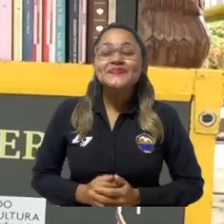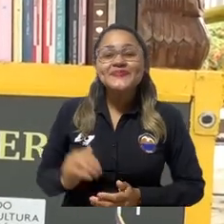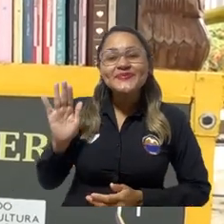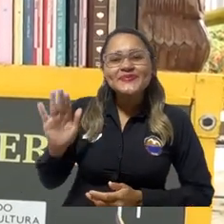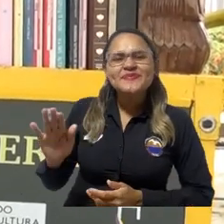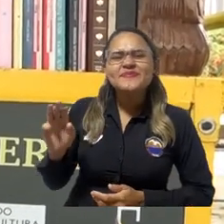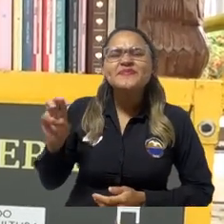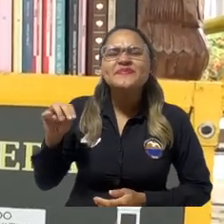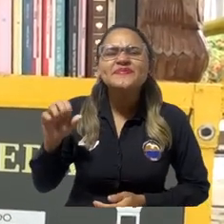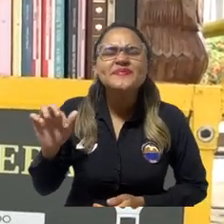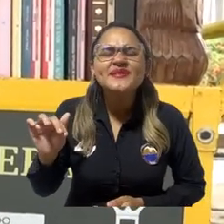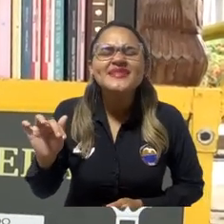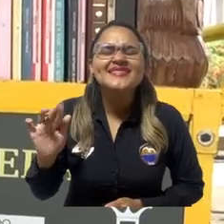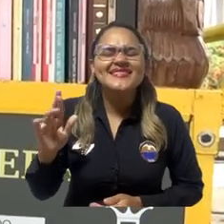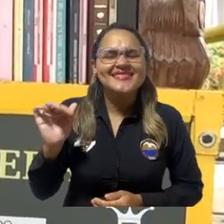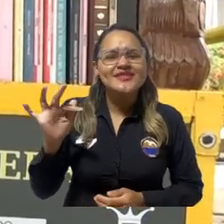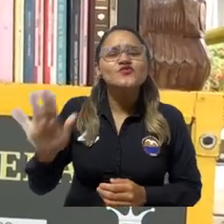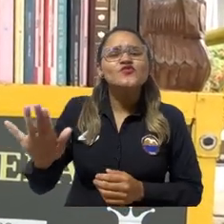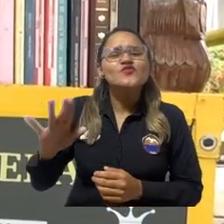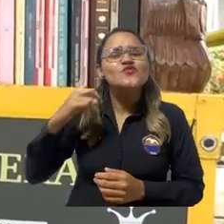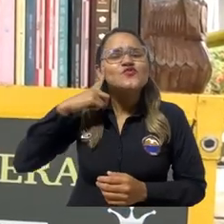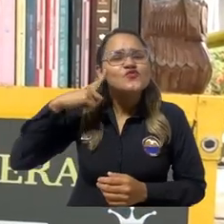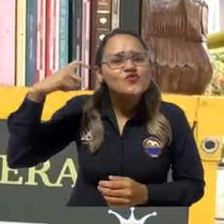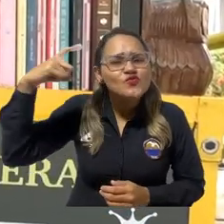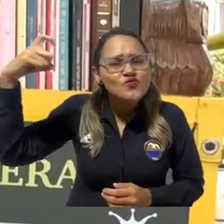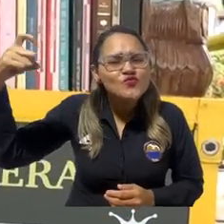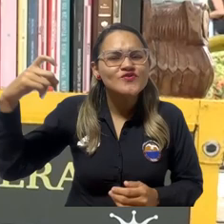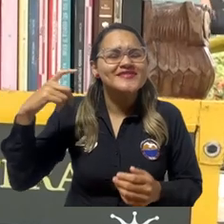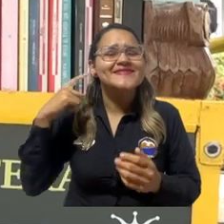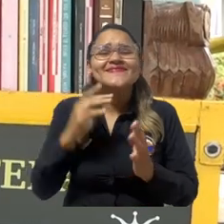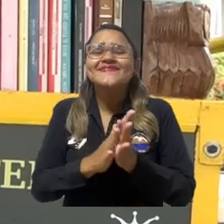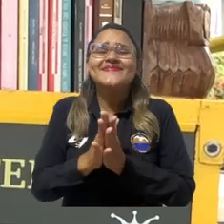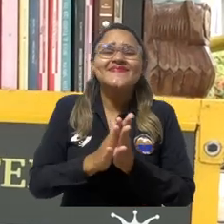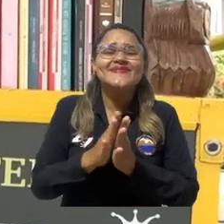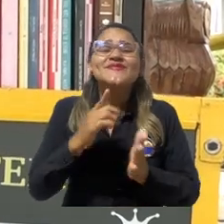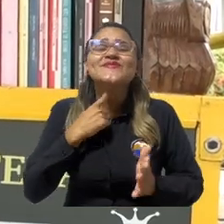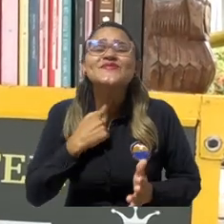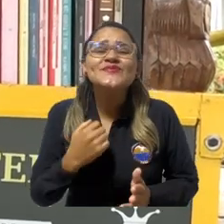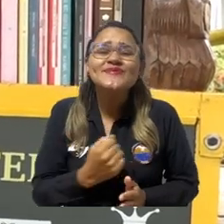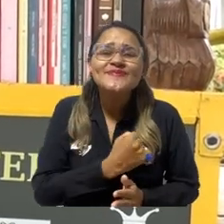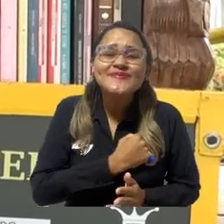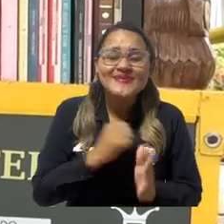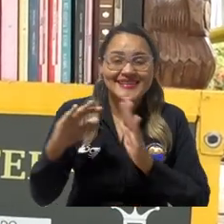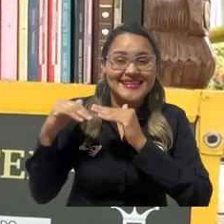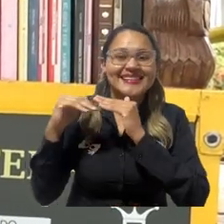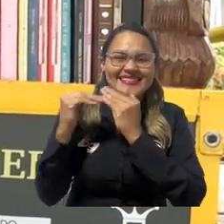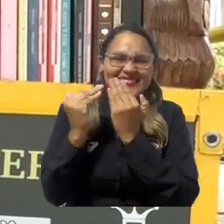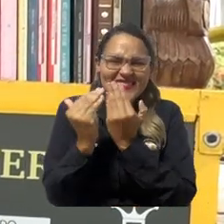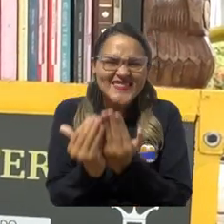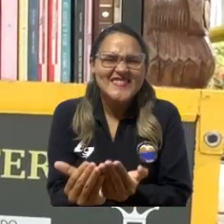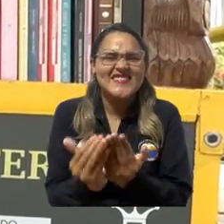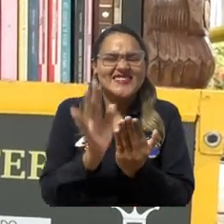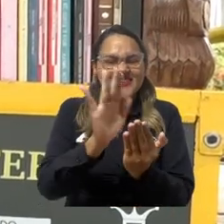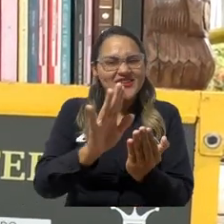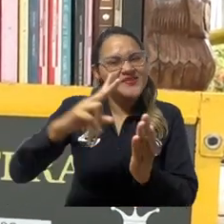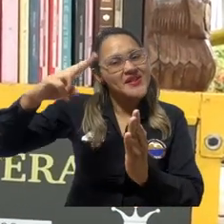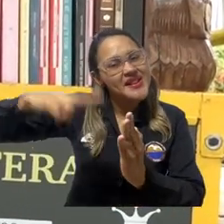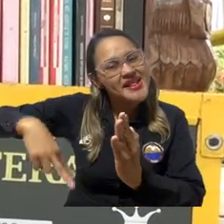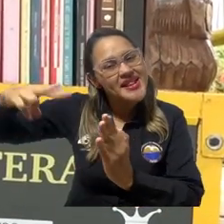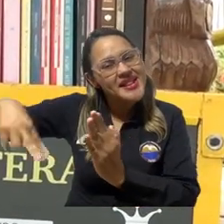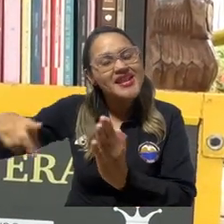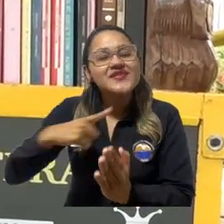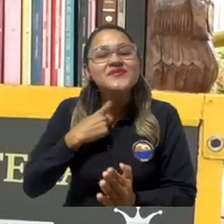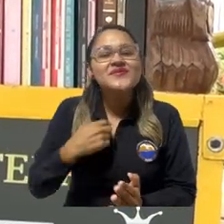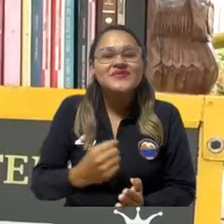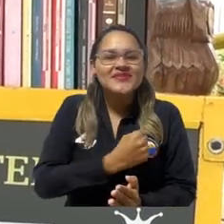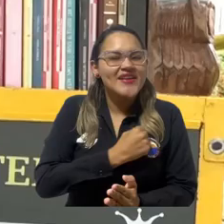Marto es un soñador, un hombre que se ha hecho útil a la sociedad por medio de los libros y que hasta el último minuto